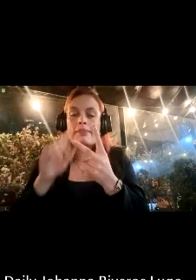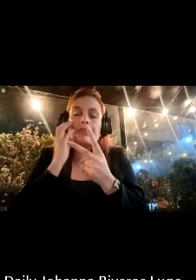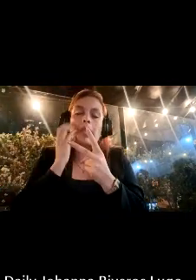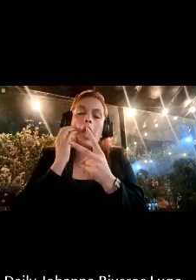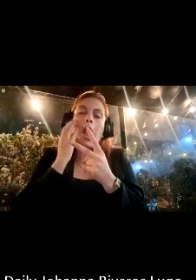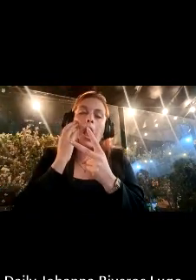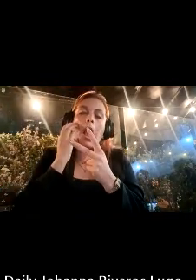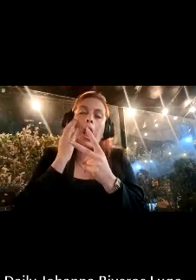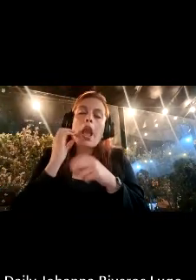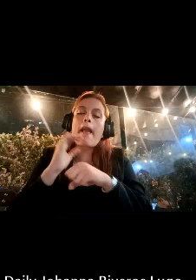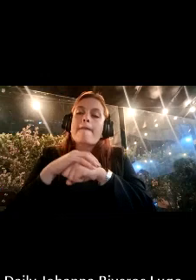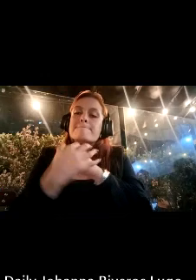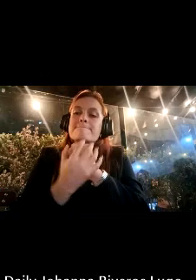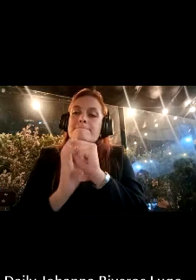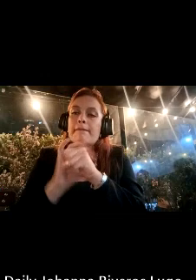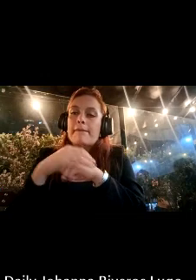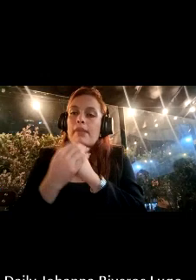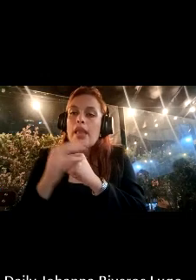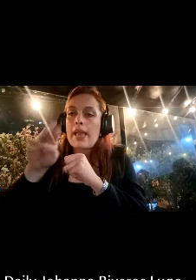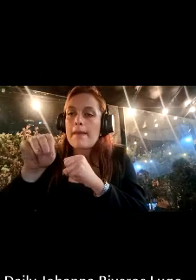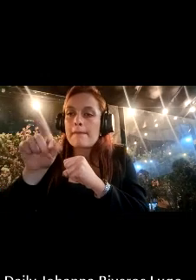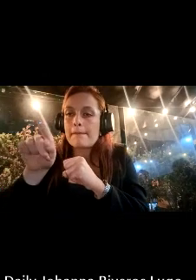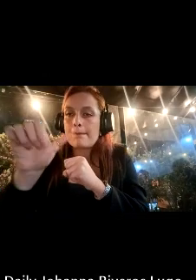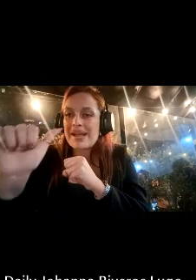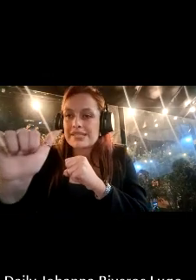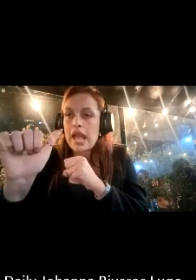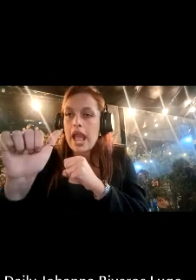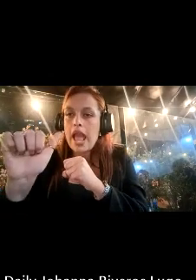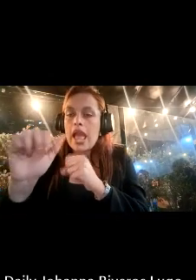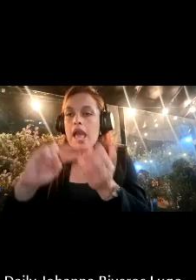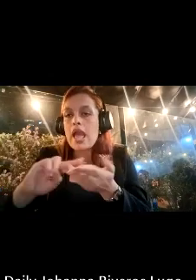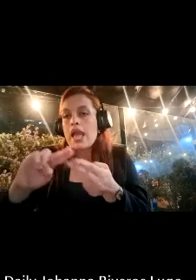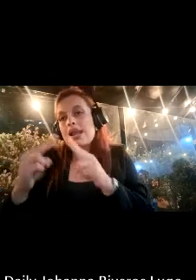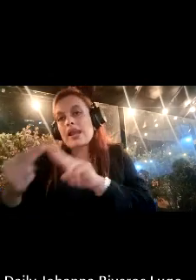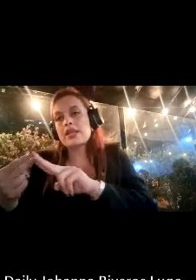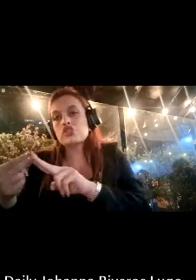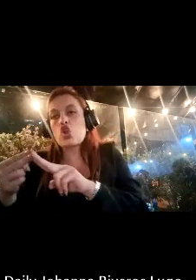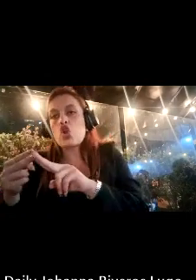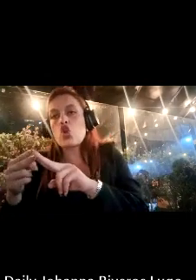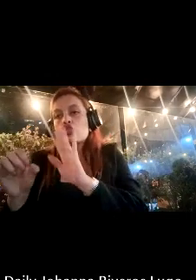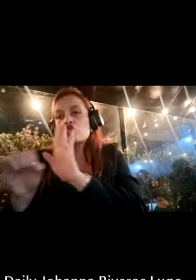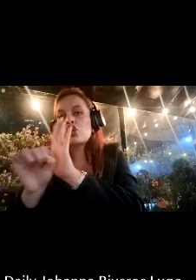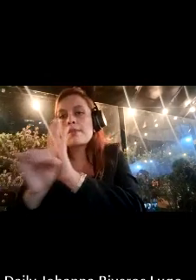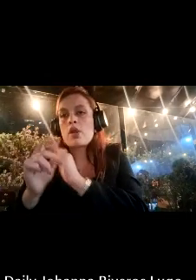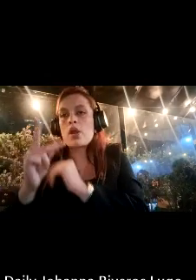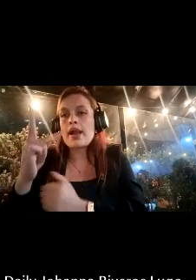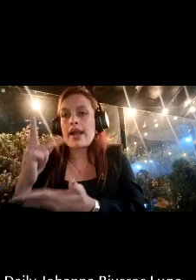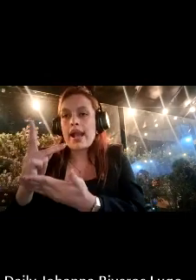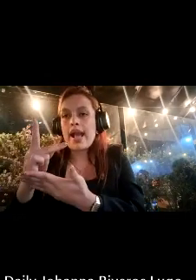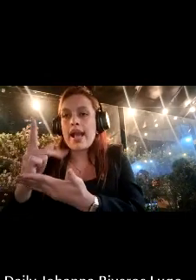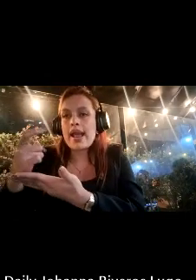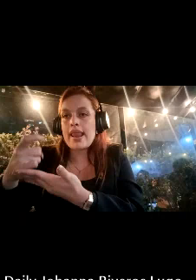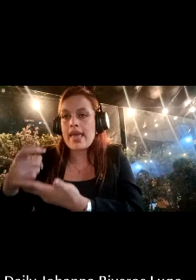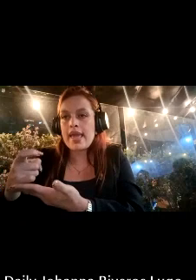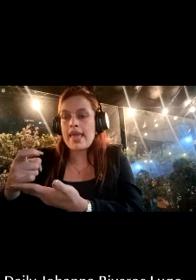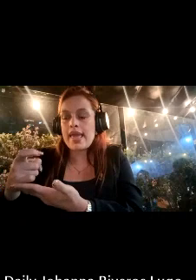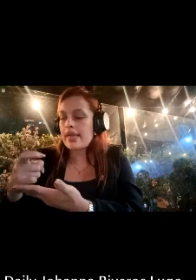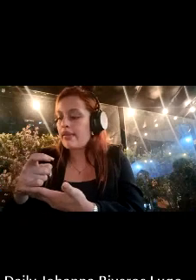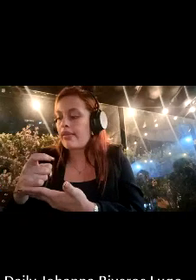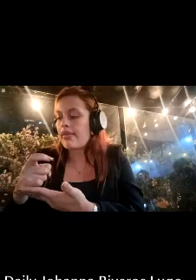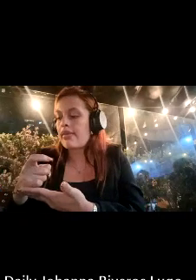tenemos como unidad el kilogramo y el símbolo es la K y la G.